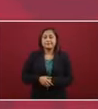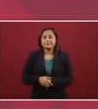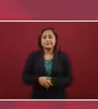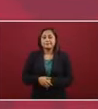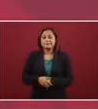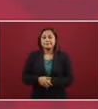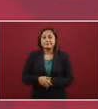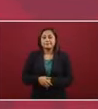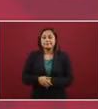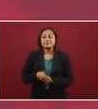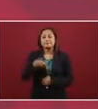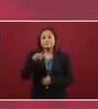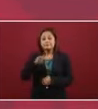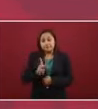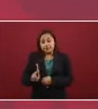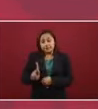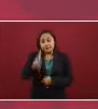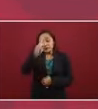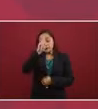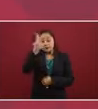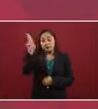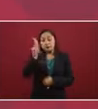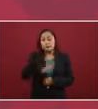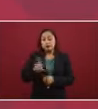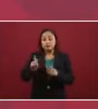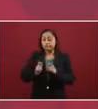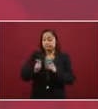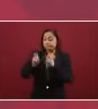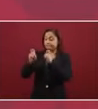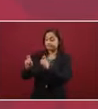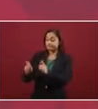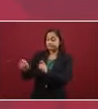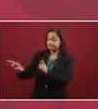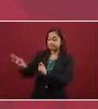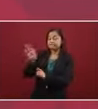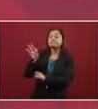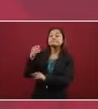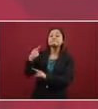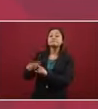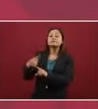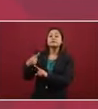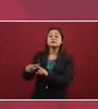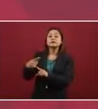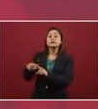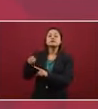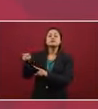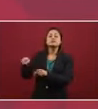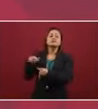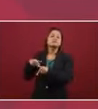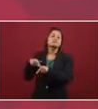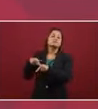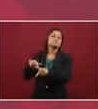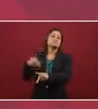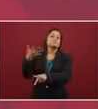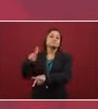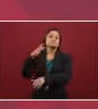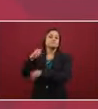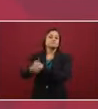les dan 10 años y a veces hasta más.